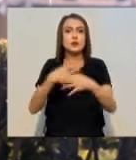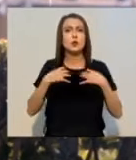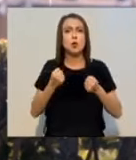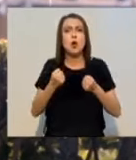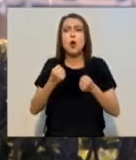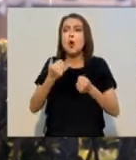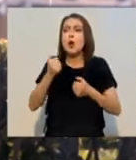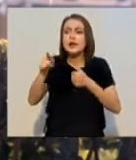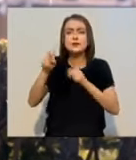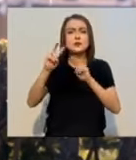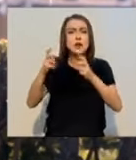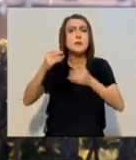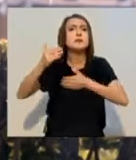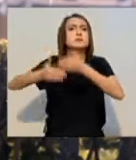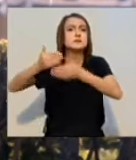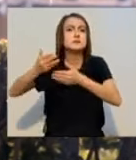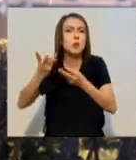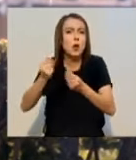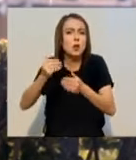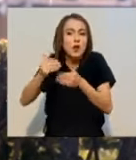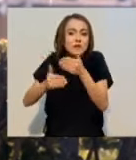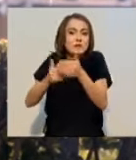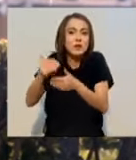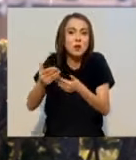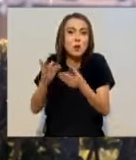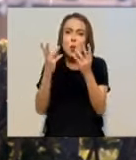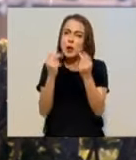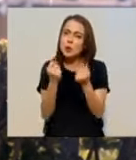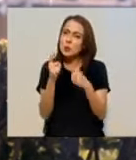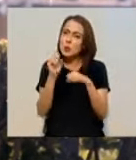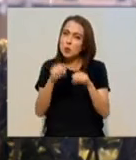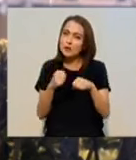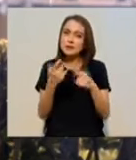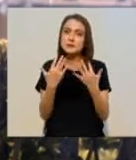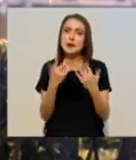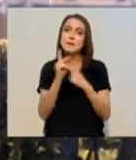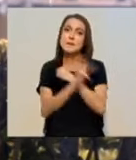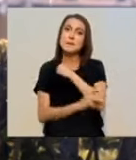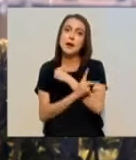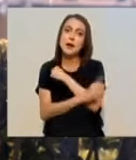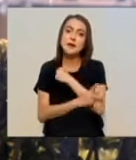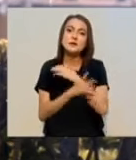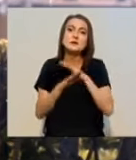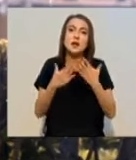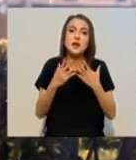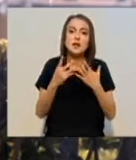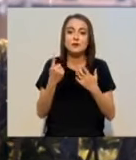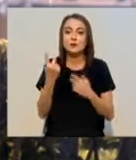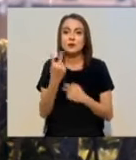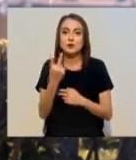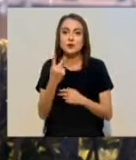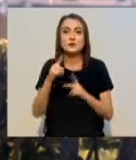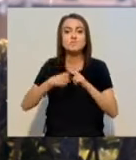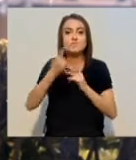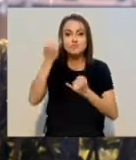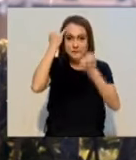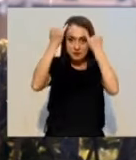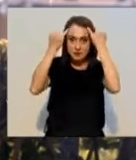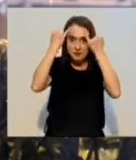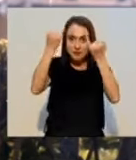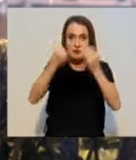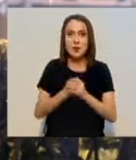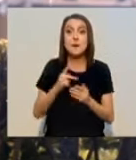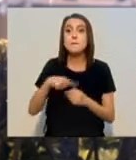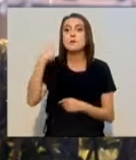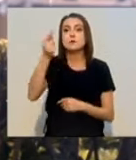se ha avanzado en eso y cuánto puede esperar el país de aplicación de ambas iniciativas